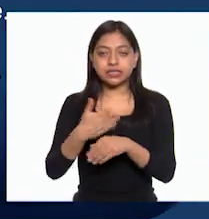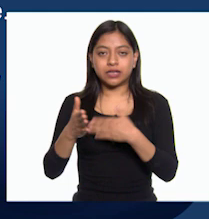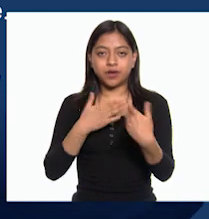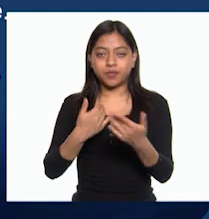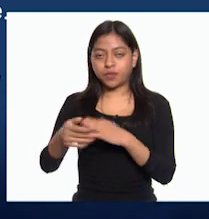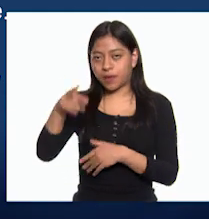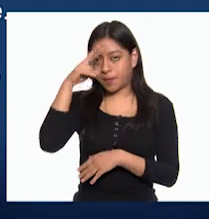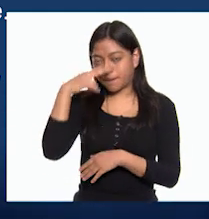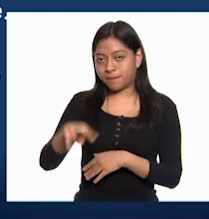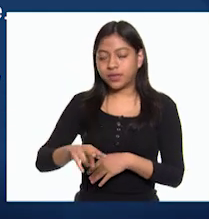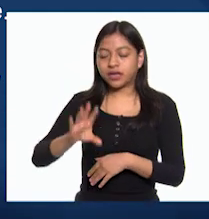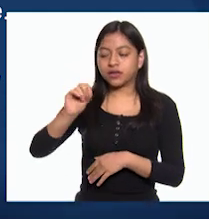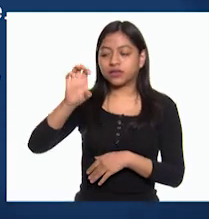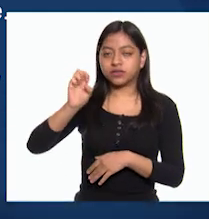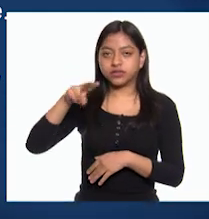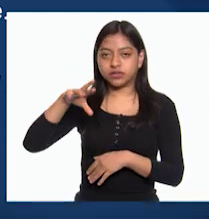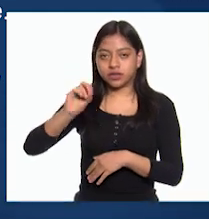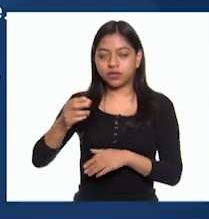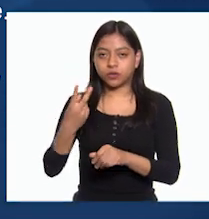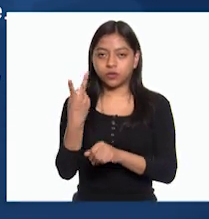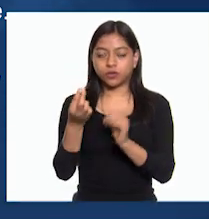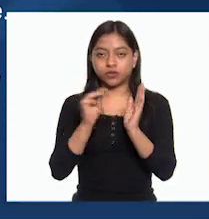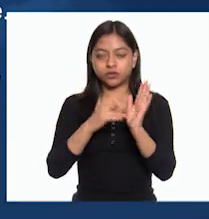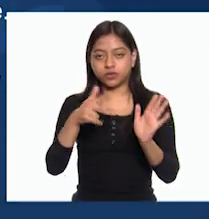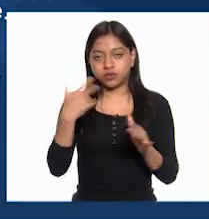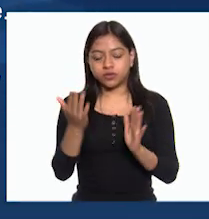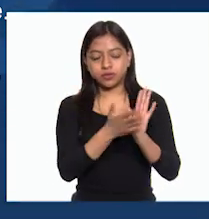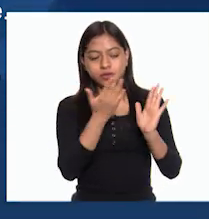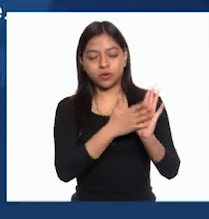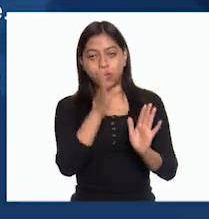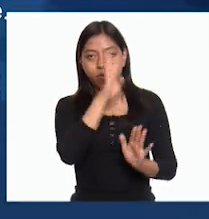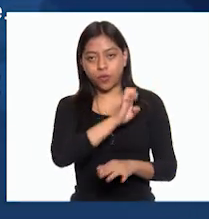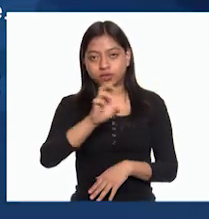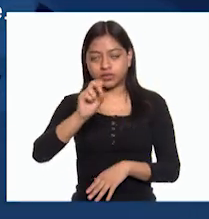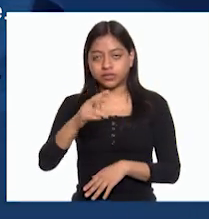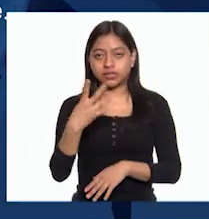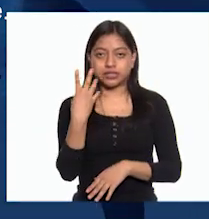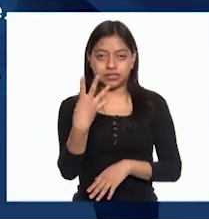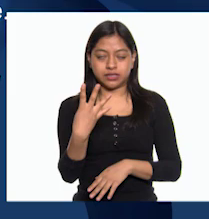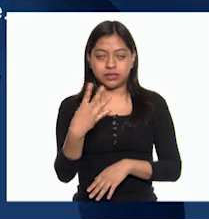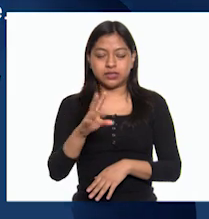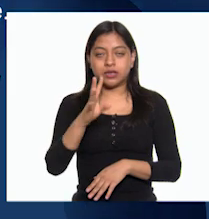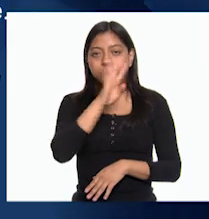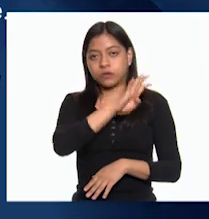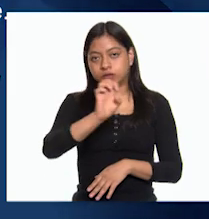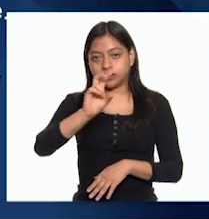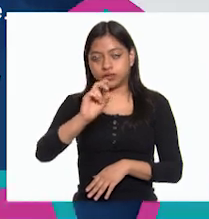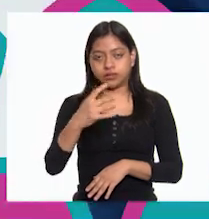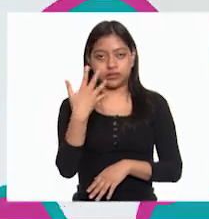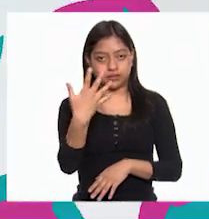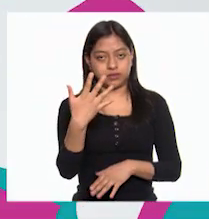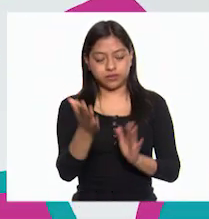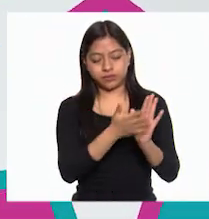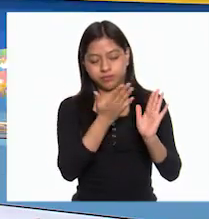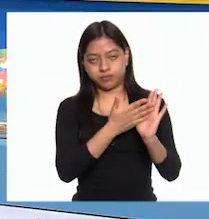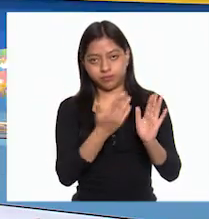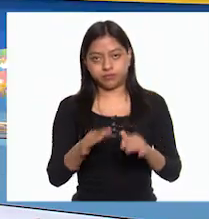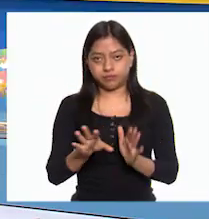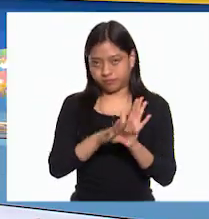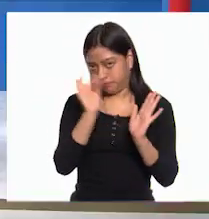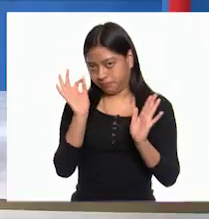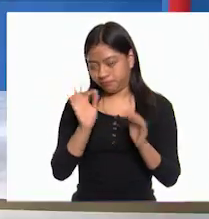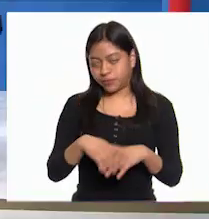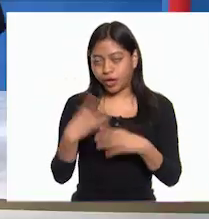México, Océano 2012, páginas 433, 434 y 435.